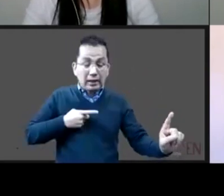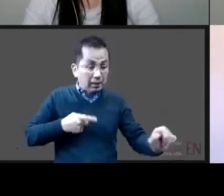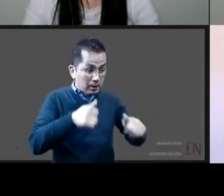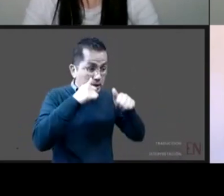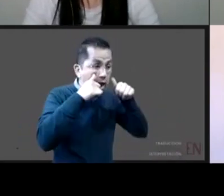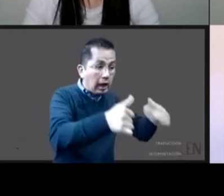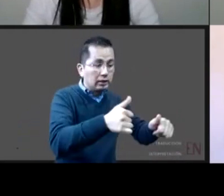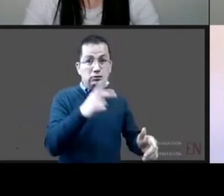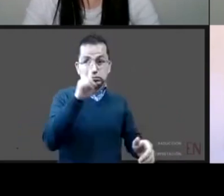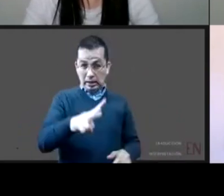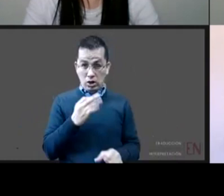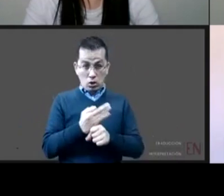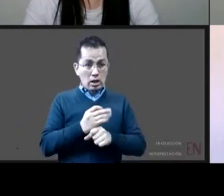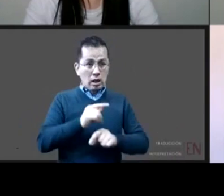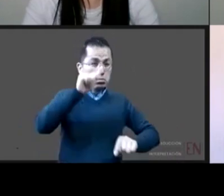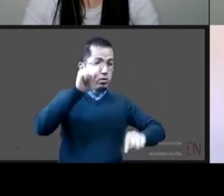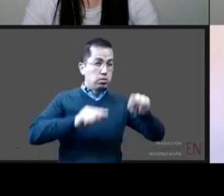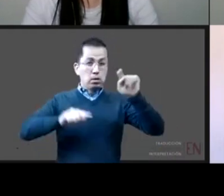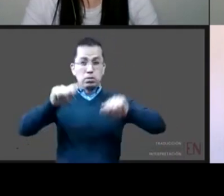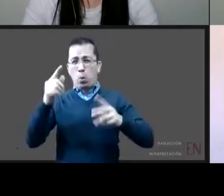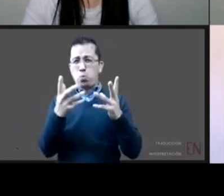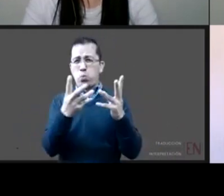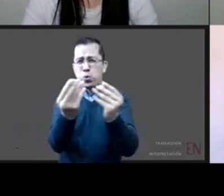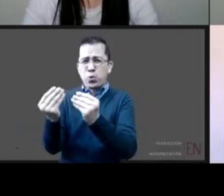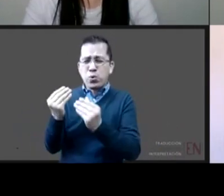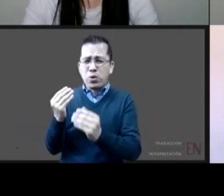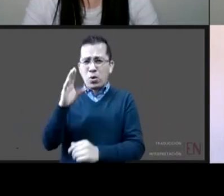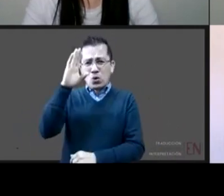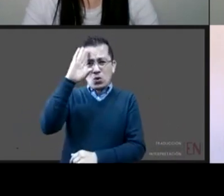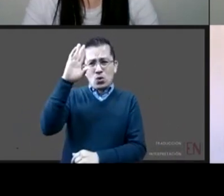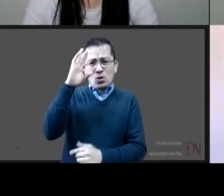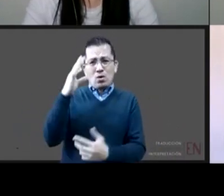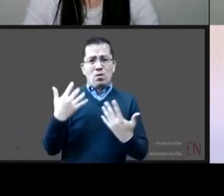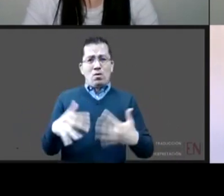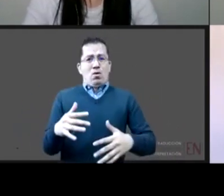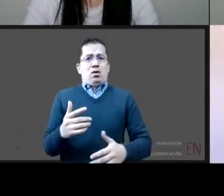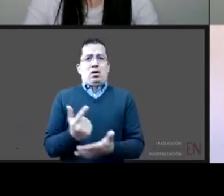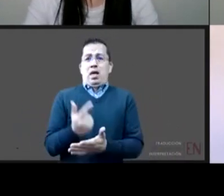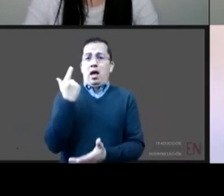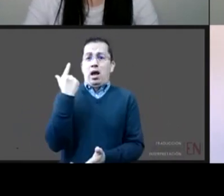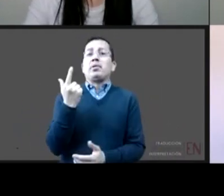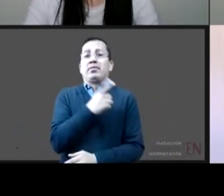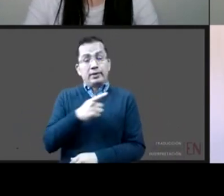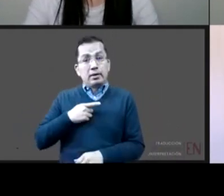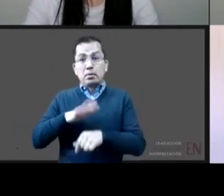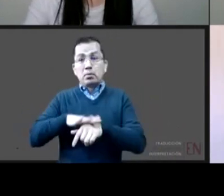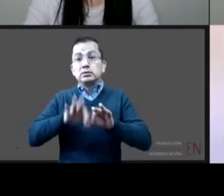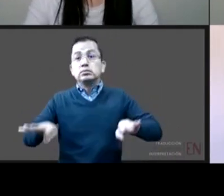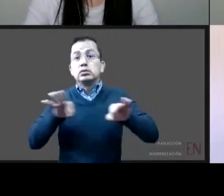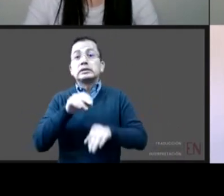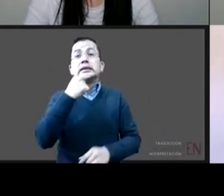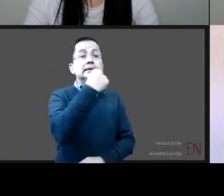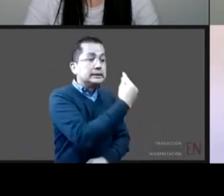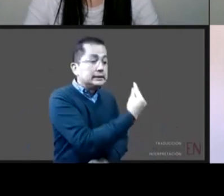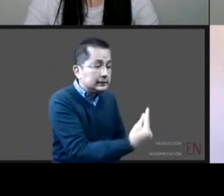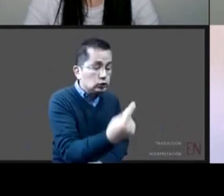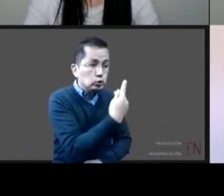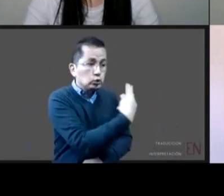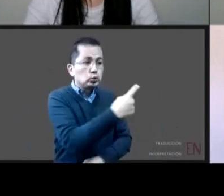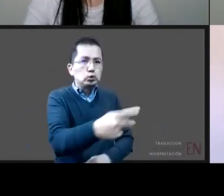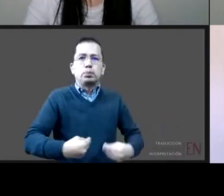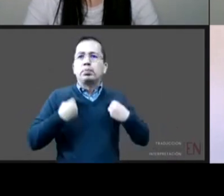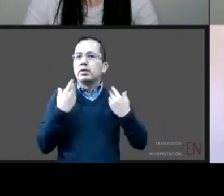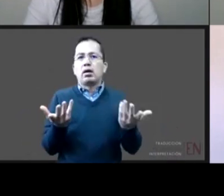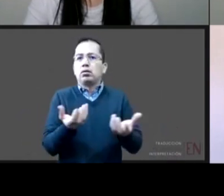en todos esos niños y niñas que su proyecto de vida está siendo trastocado y tenemos la urgencia. Y redondeando un poco este tema